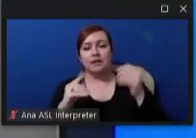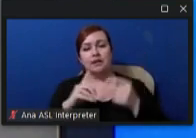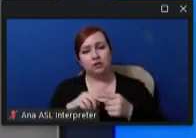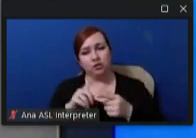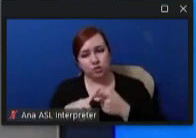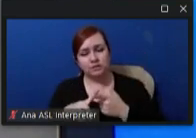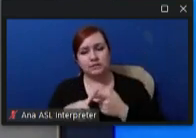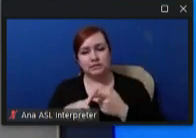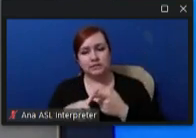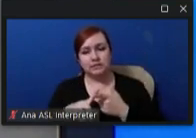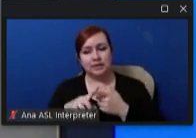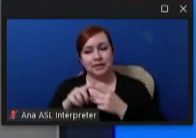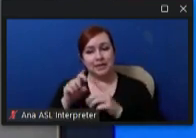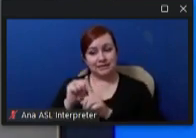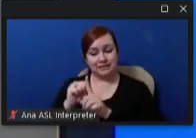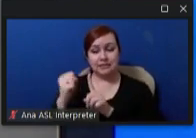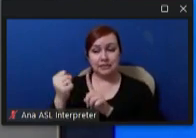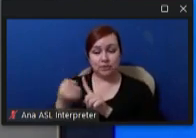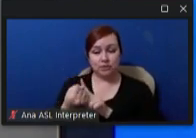desigualdad,